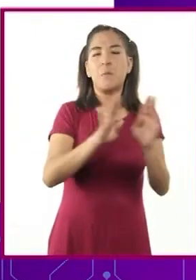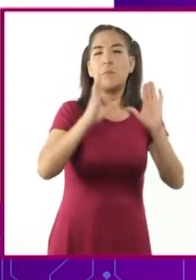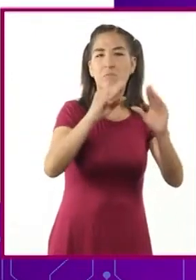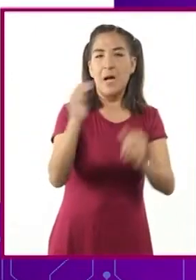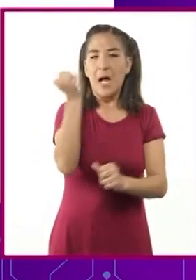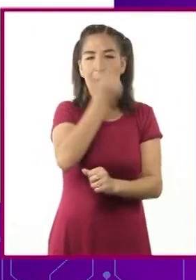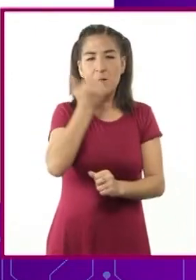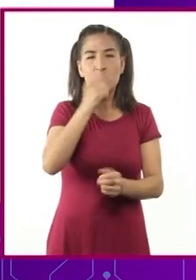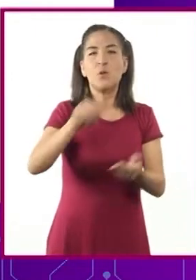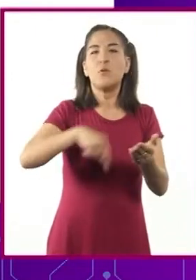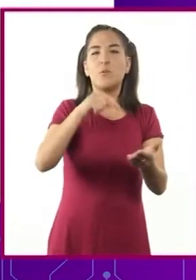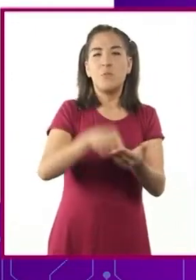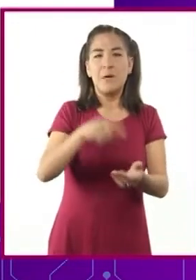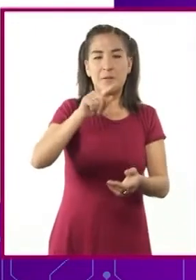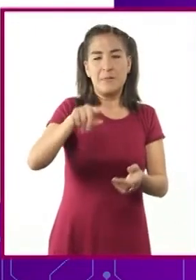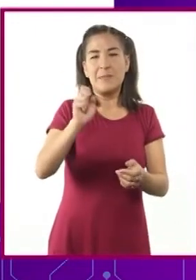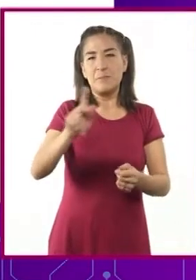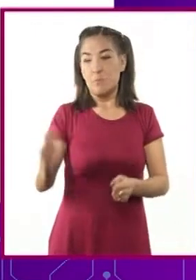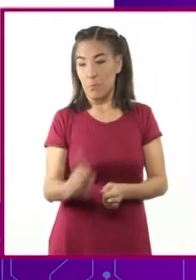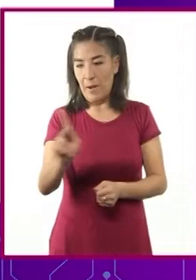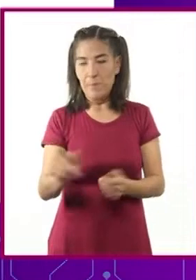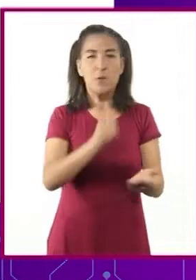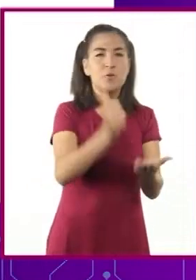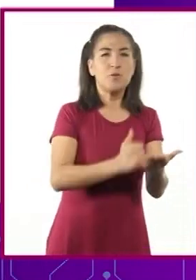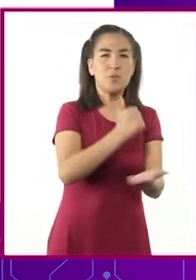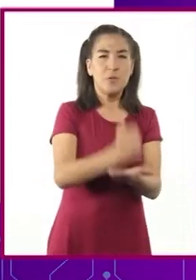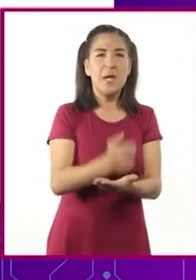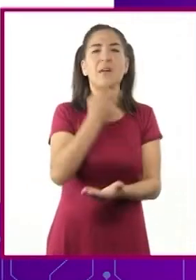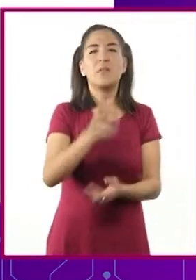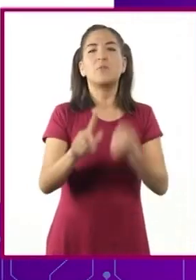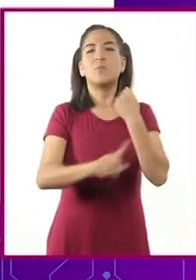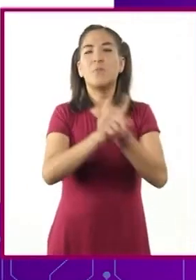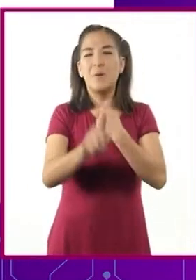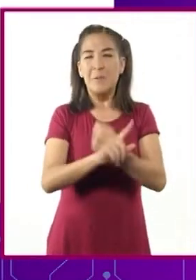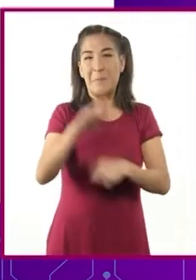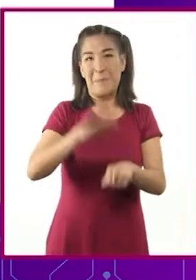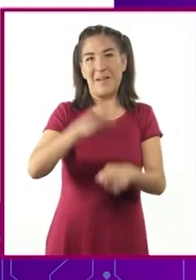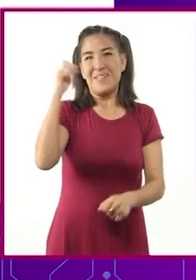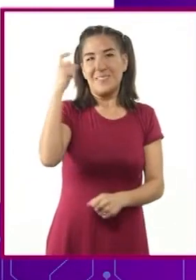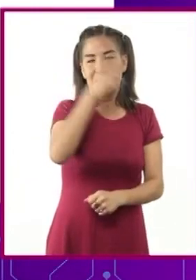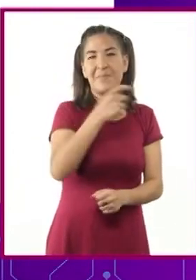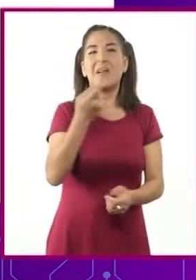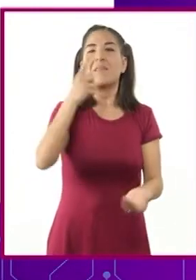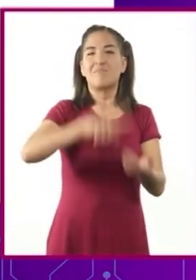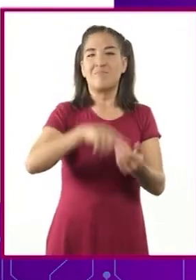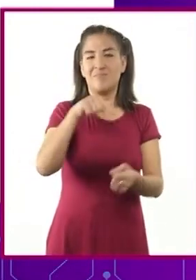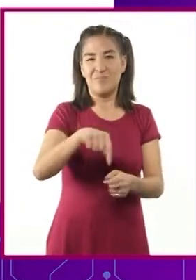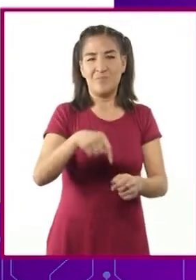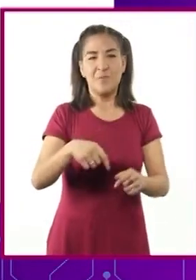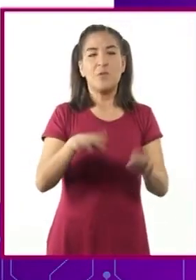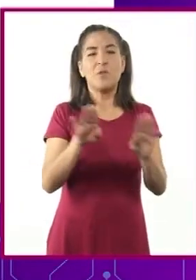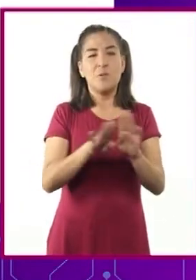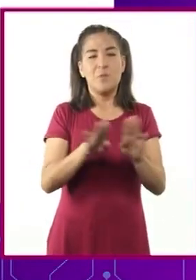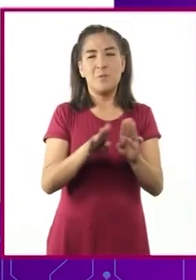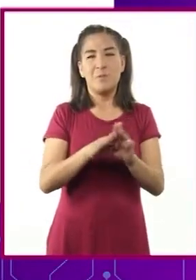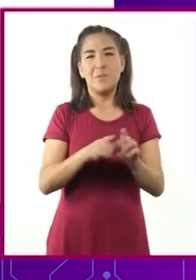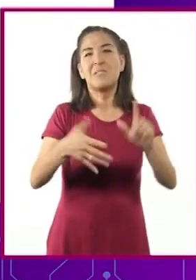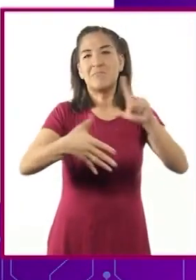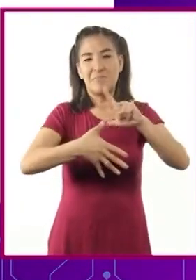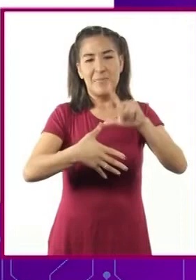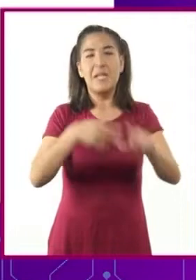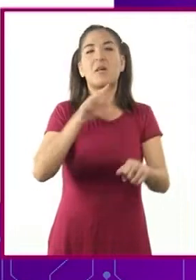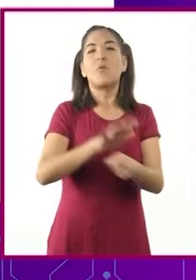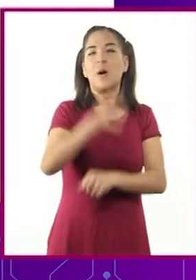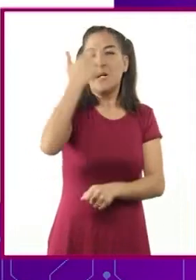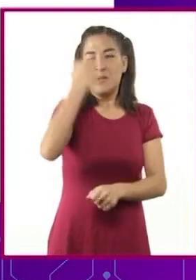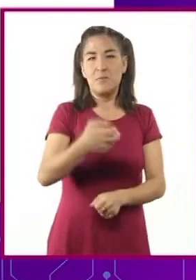los espacios rurales y urbanos, los problemas y desafíos de la población en América, así como los factores que